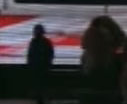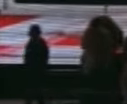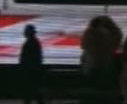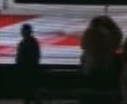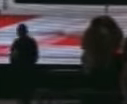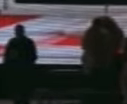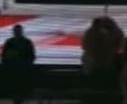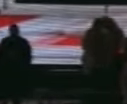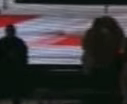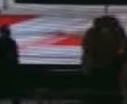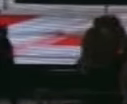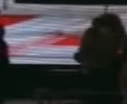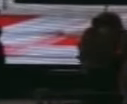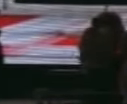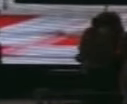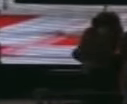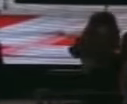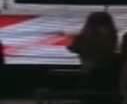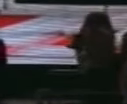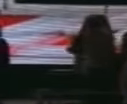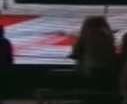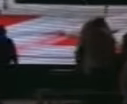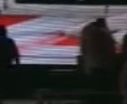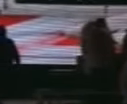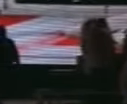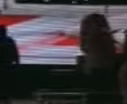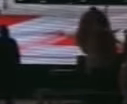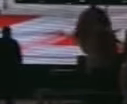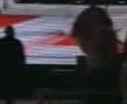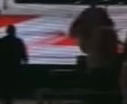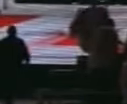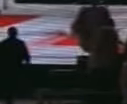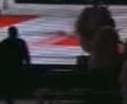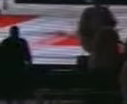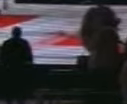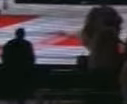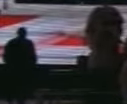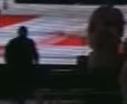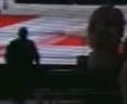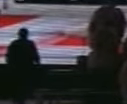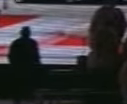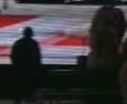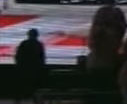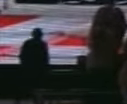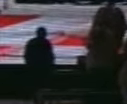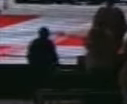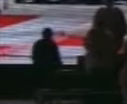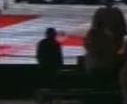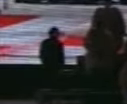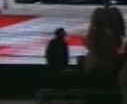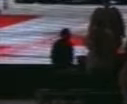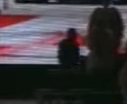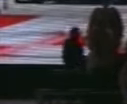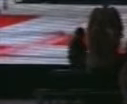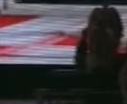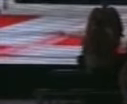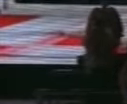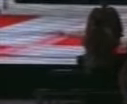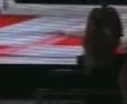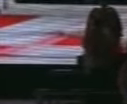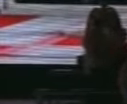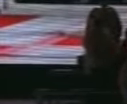saben ustedes, encantados. Aquí y en todos los actos del carnaval que podamos estar en nuestras posibilidades, tanto de Santa Cruz de Tenerife como de Las Palmas de Gran